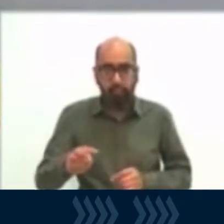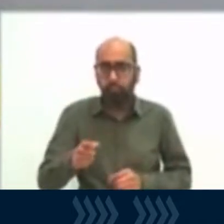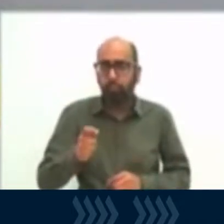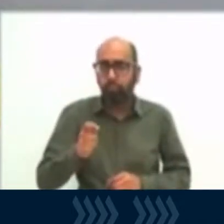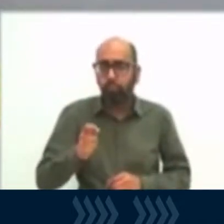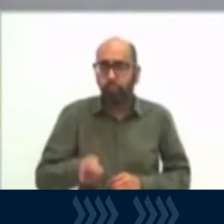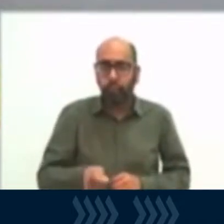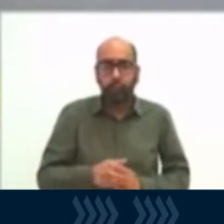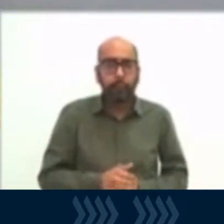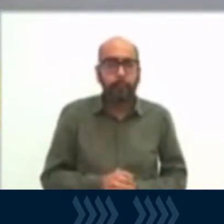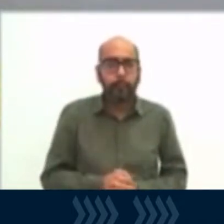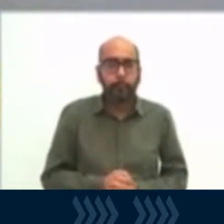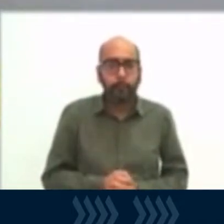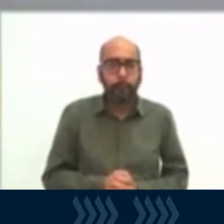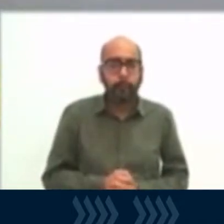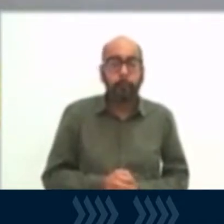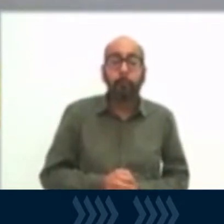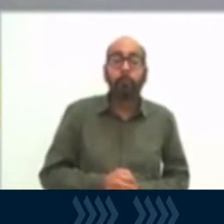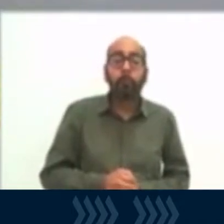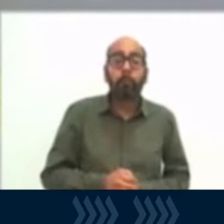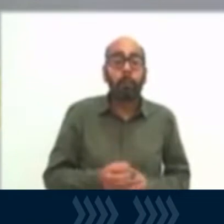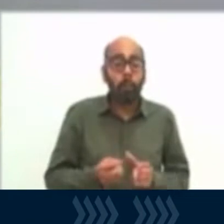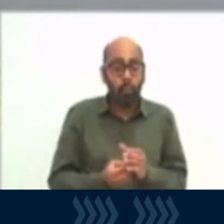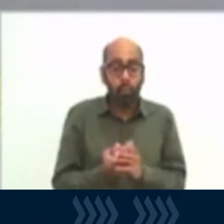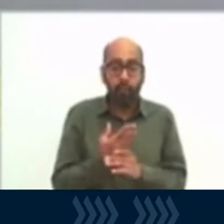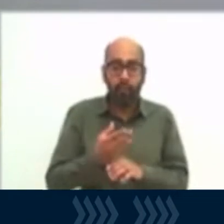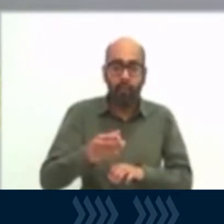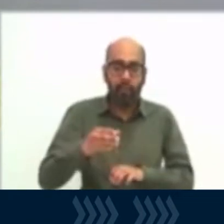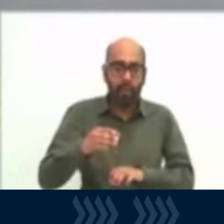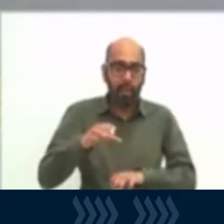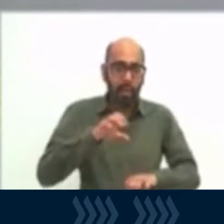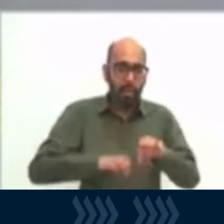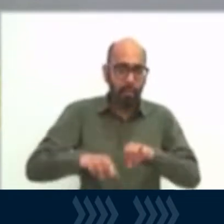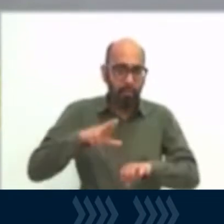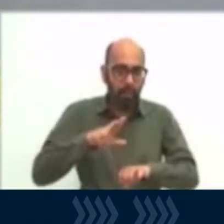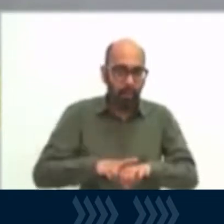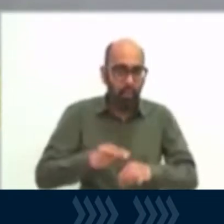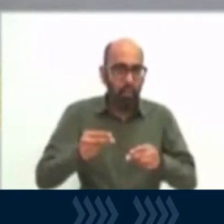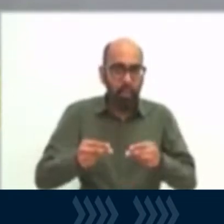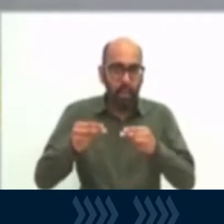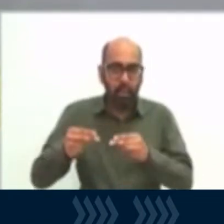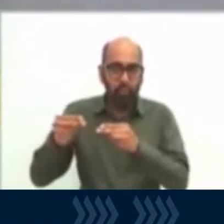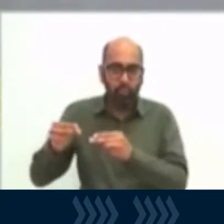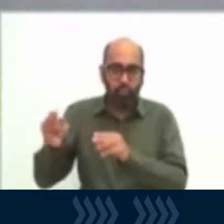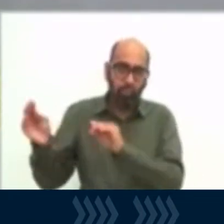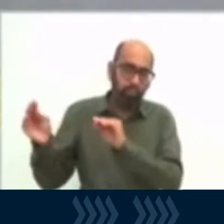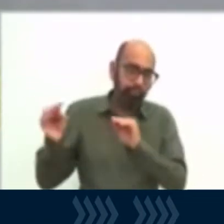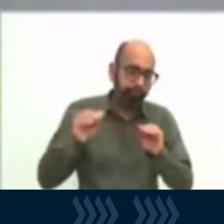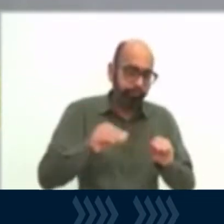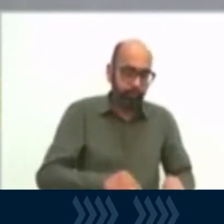y atrayendo el asentamiento de empresas para el desarrollo de nuevos negocios.